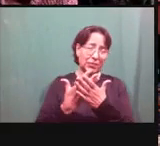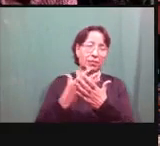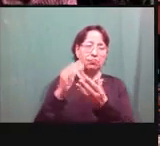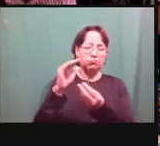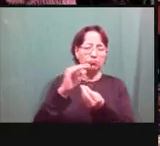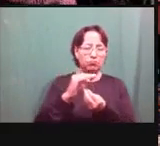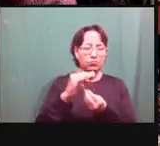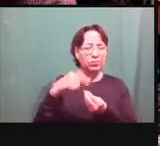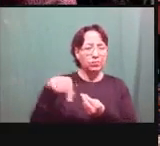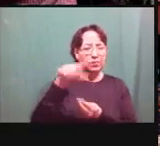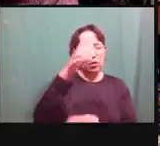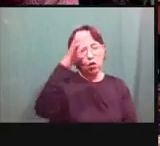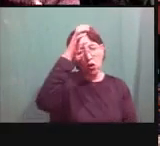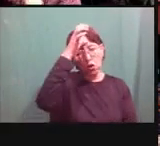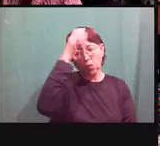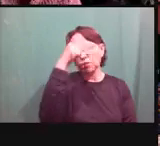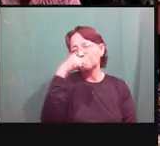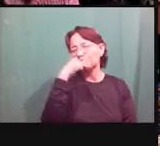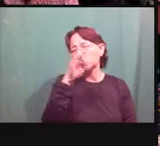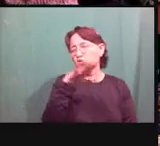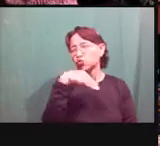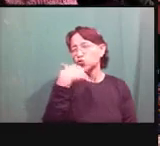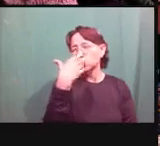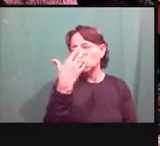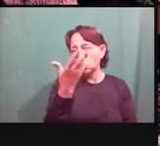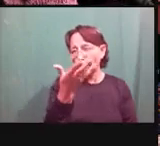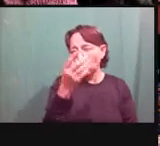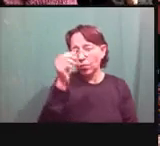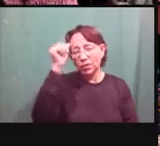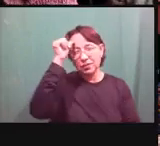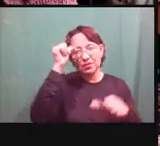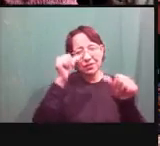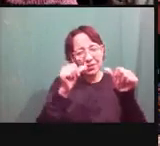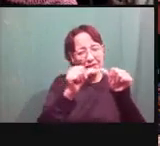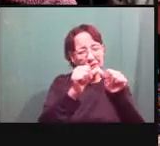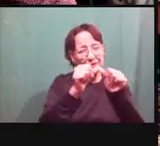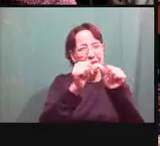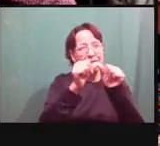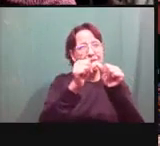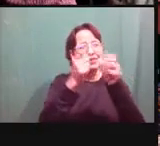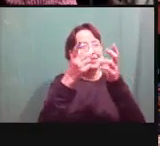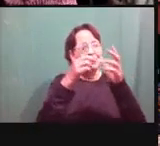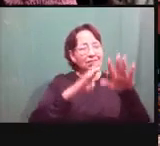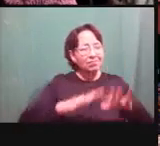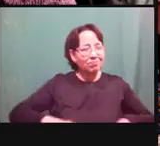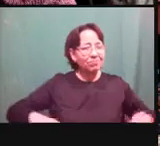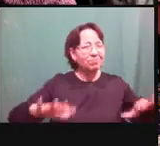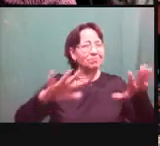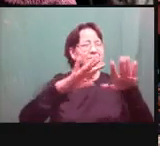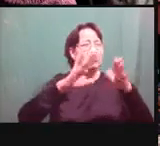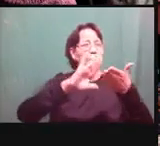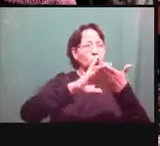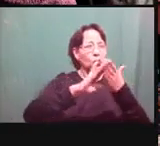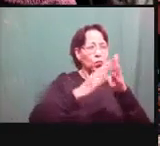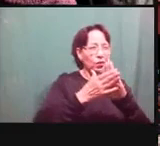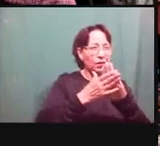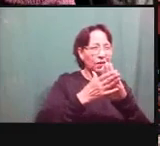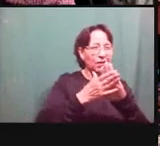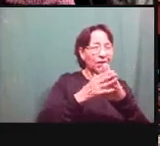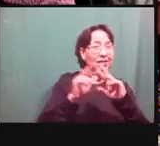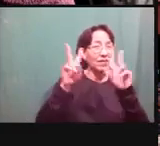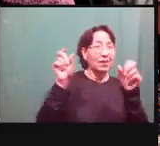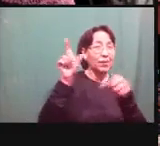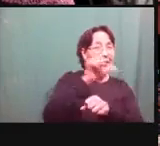concepto de lo patrimonial desde cómo creamos memoria patrimonial en los territorios, en las comunidades, desde lo local.